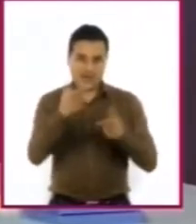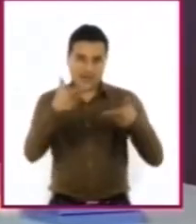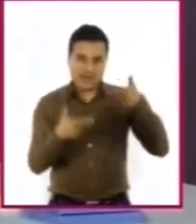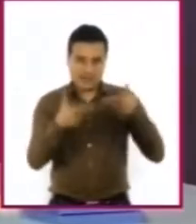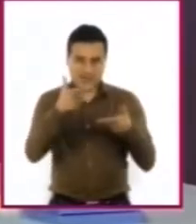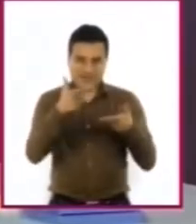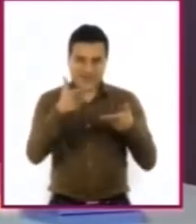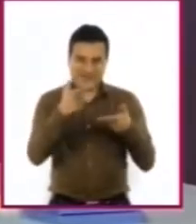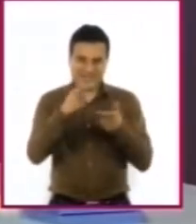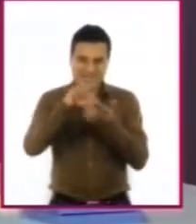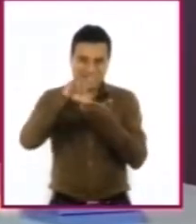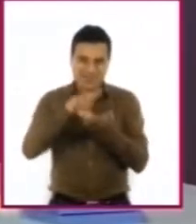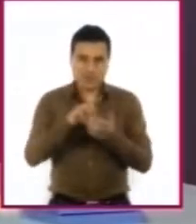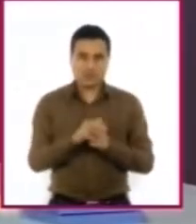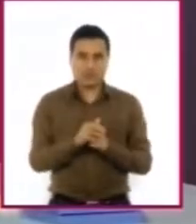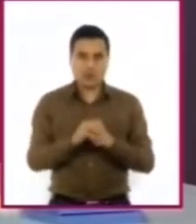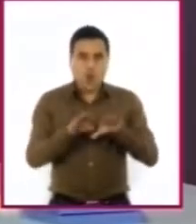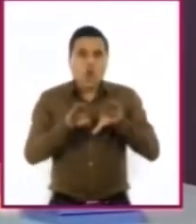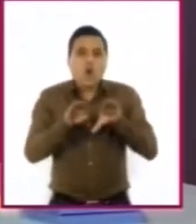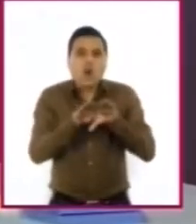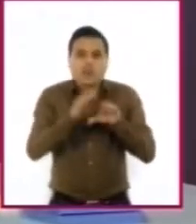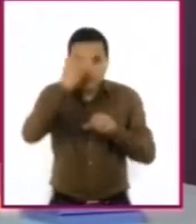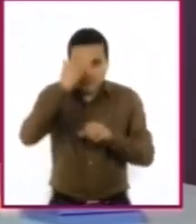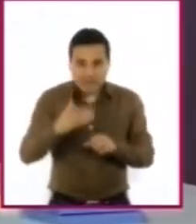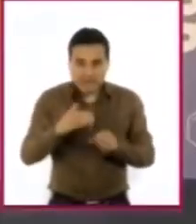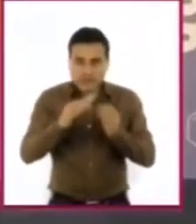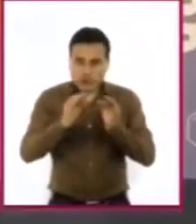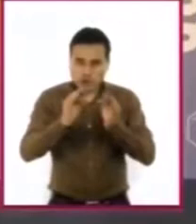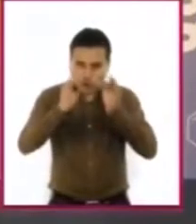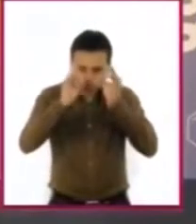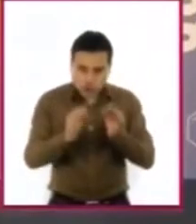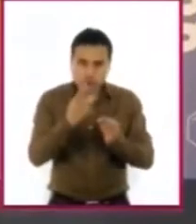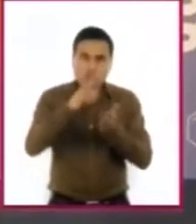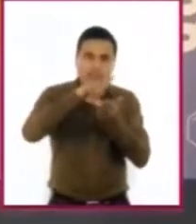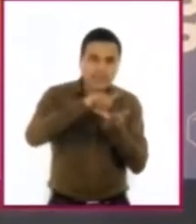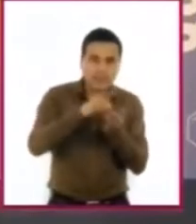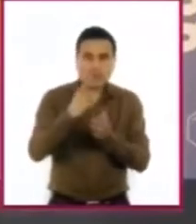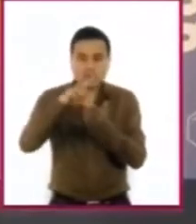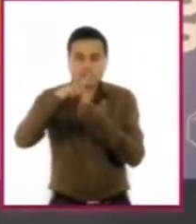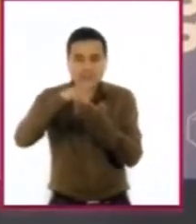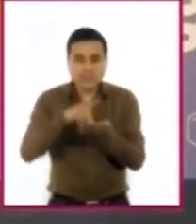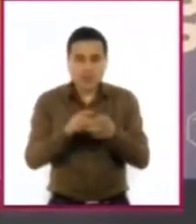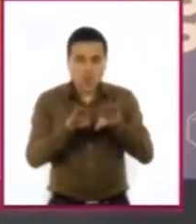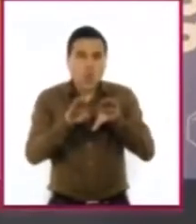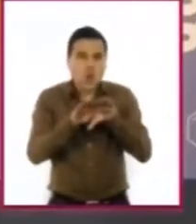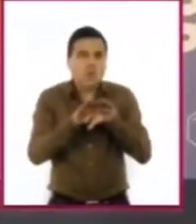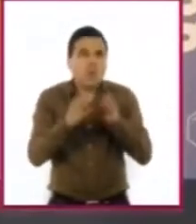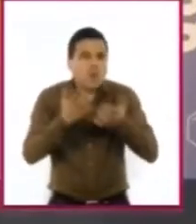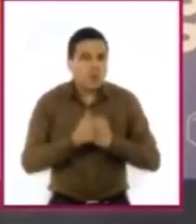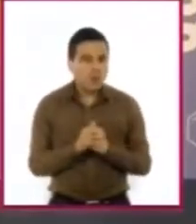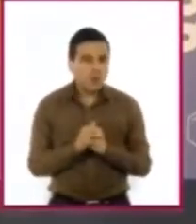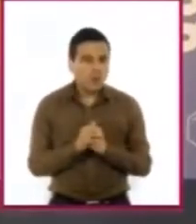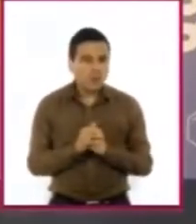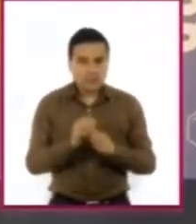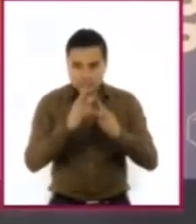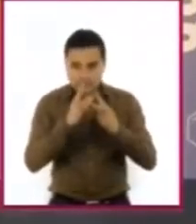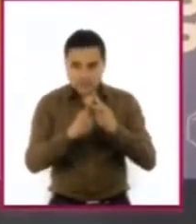seguro que realmente es 1 kilogramo o 1 litro? ¿Qué instrumento utilizan en cada caso? ¿Y cómo lo